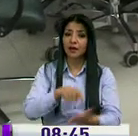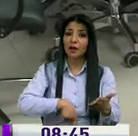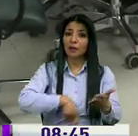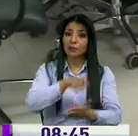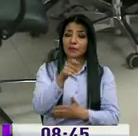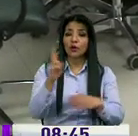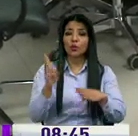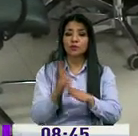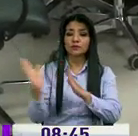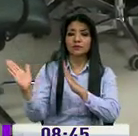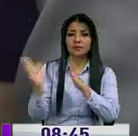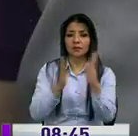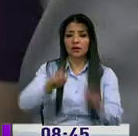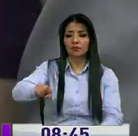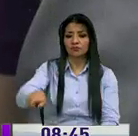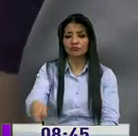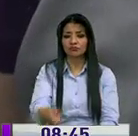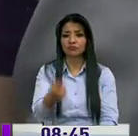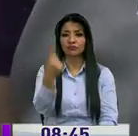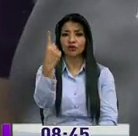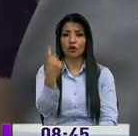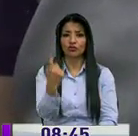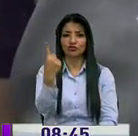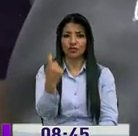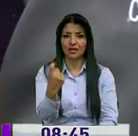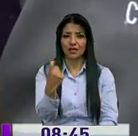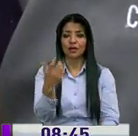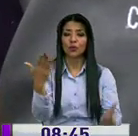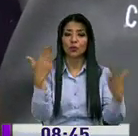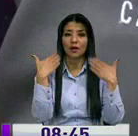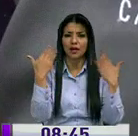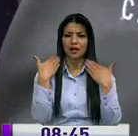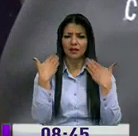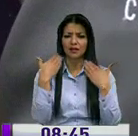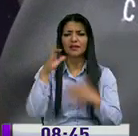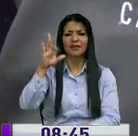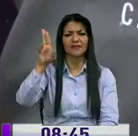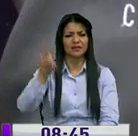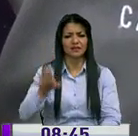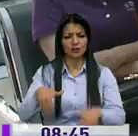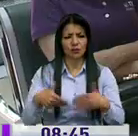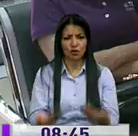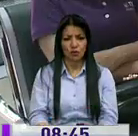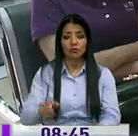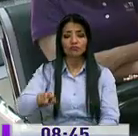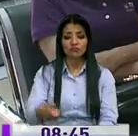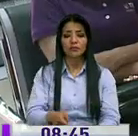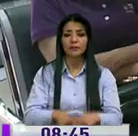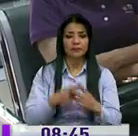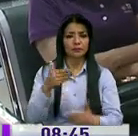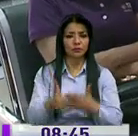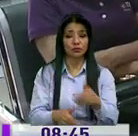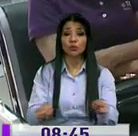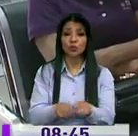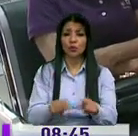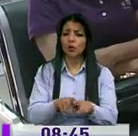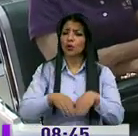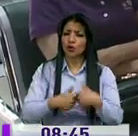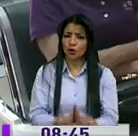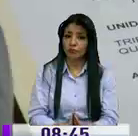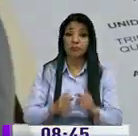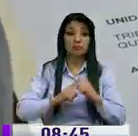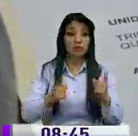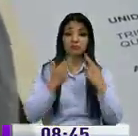uso temporal de la repetidora de TVC, Canal de Prueba 11 Guayaquil, y también sobre los medios a quienes se han iniciado procesos similares. Sin